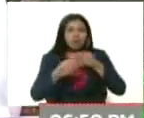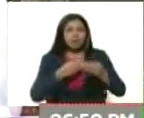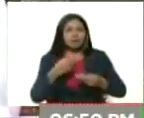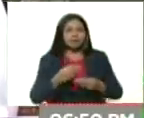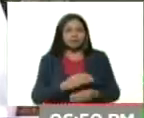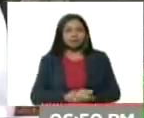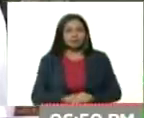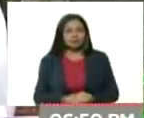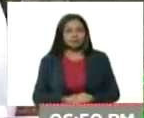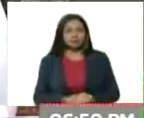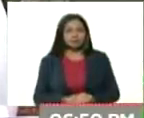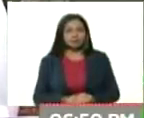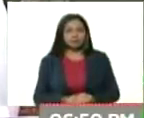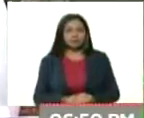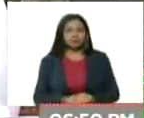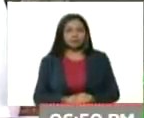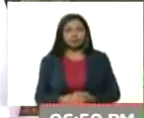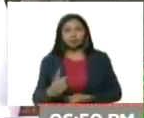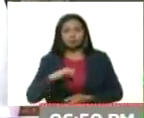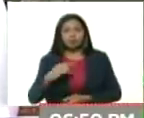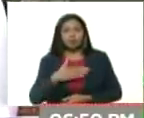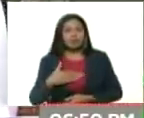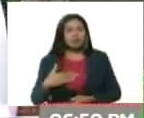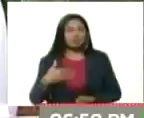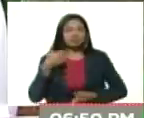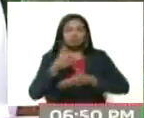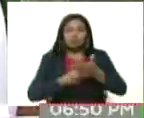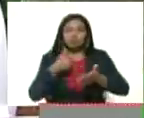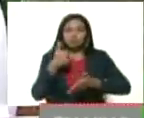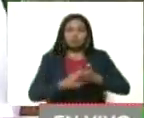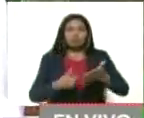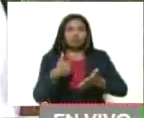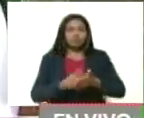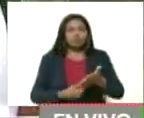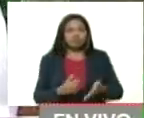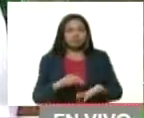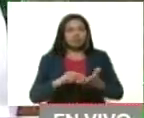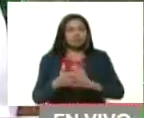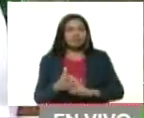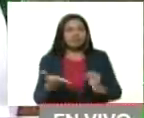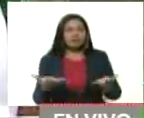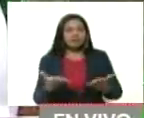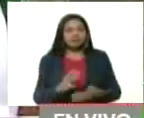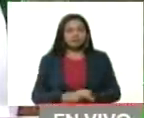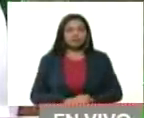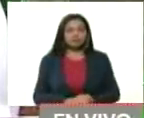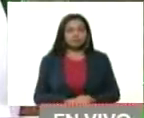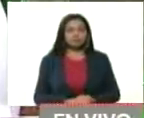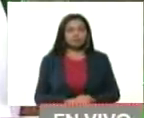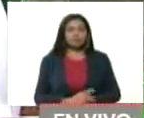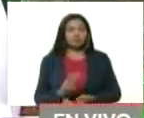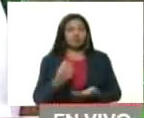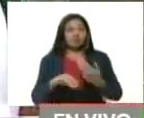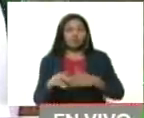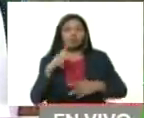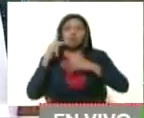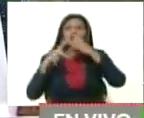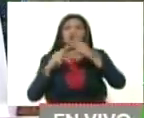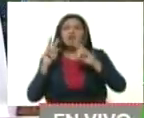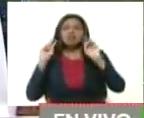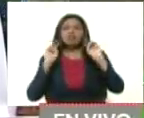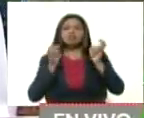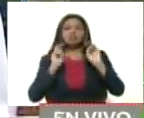realizado. Nosotros queremos insistir en que no vamos a politizar con el